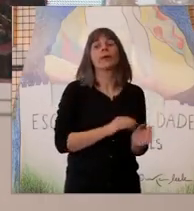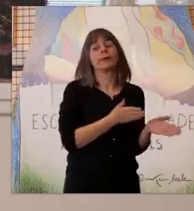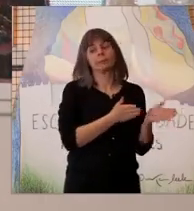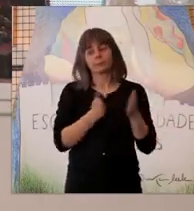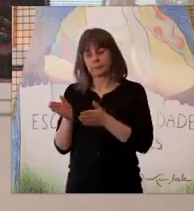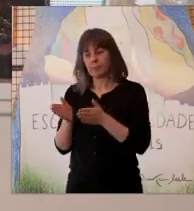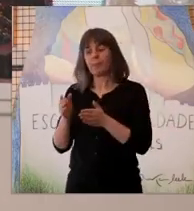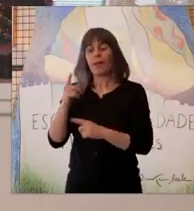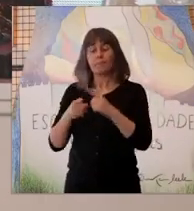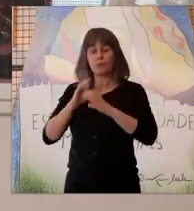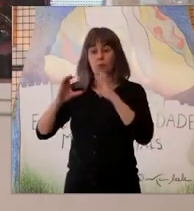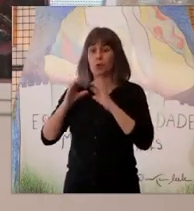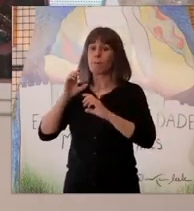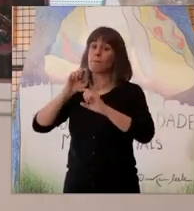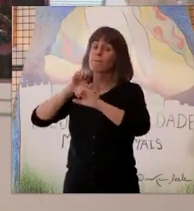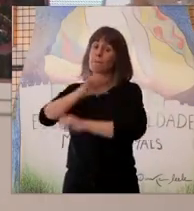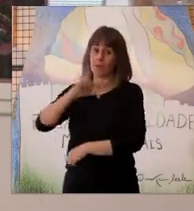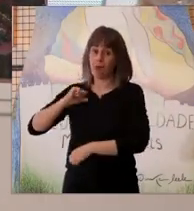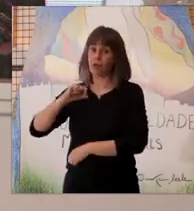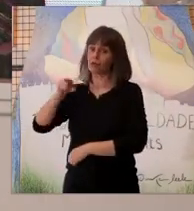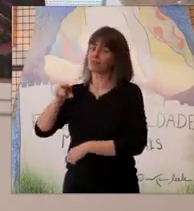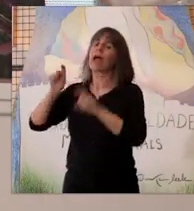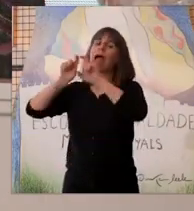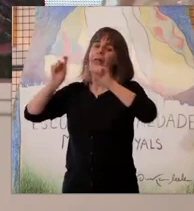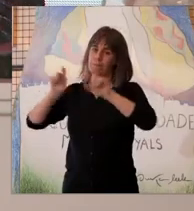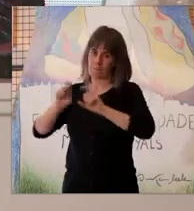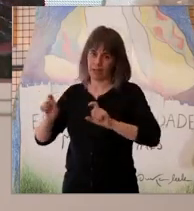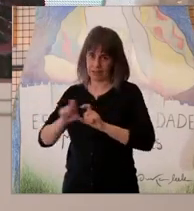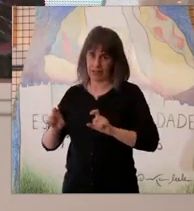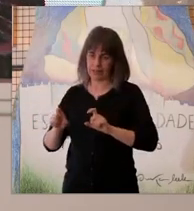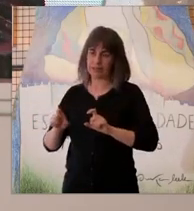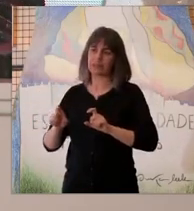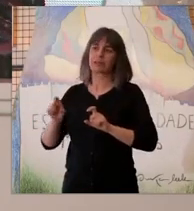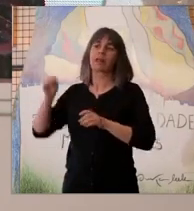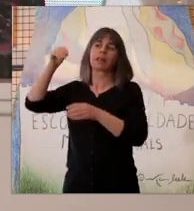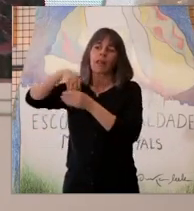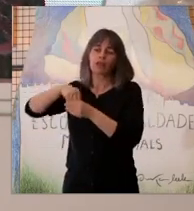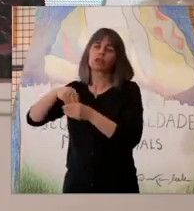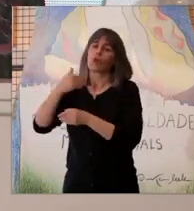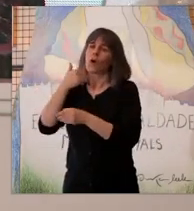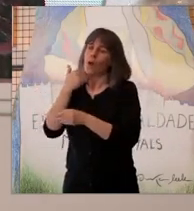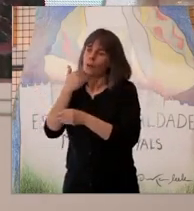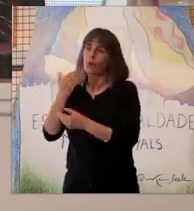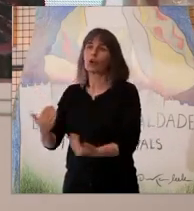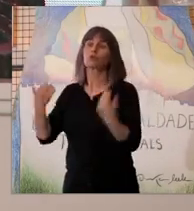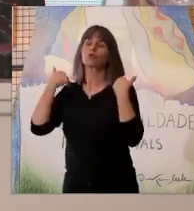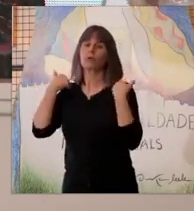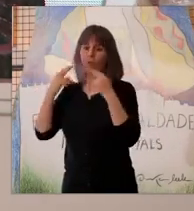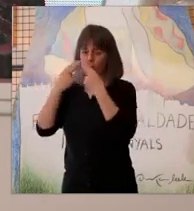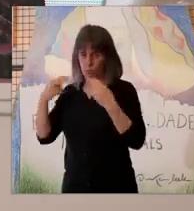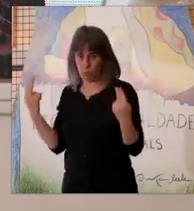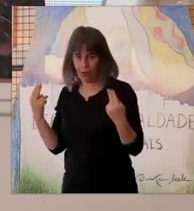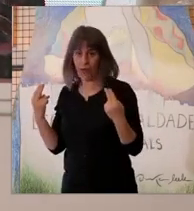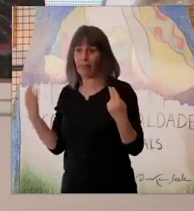empresas partimos de ese hecho empresas con un componente responsabilidad pública entonces tienen que acatar